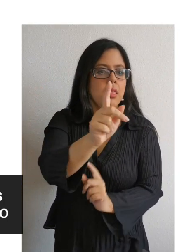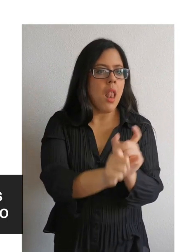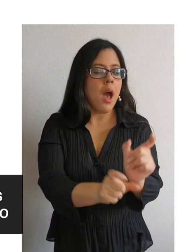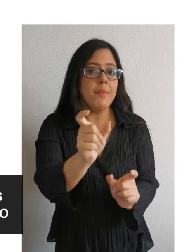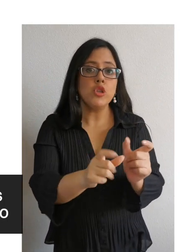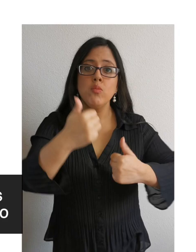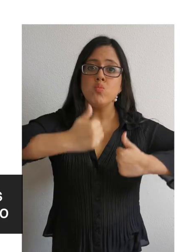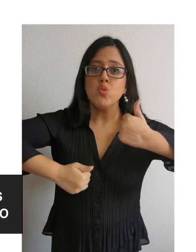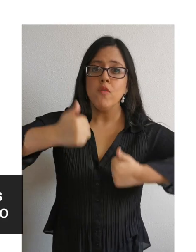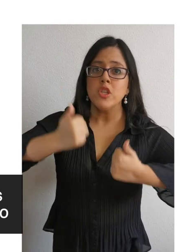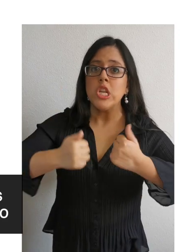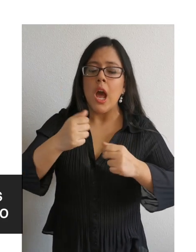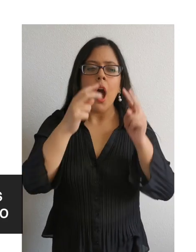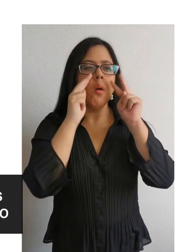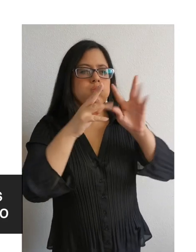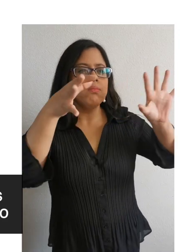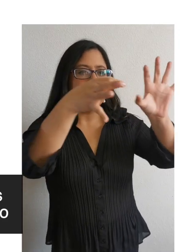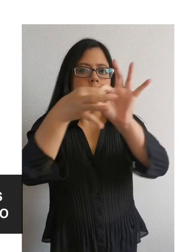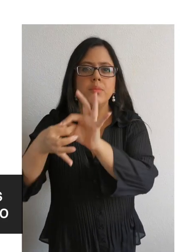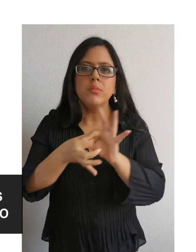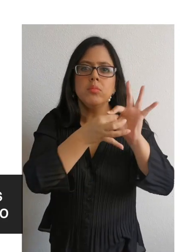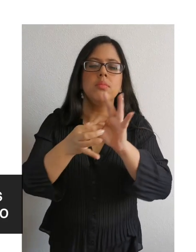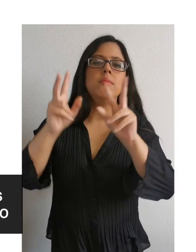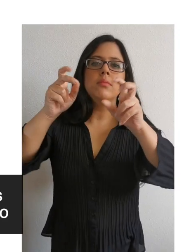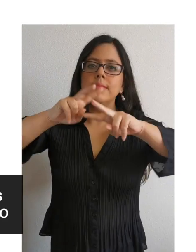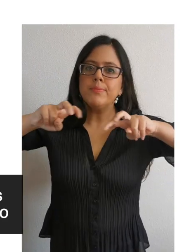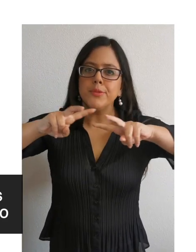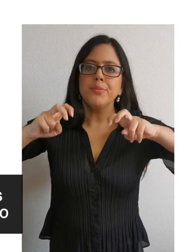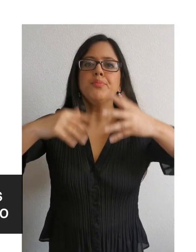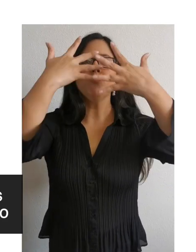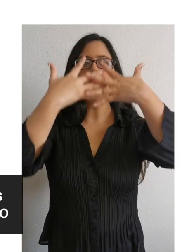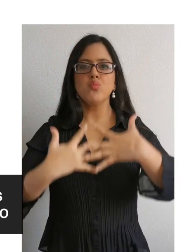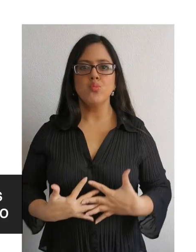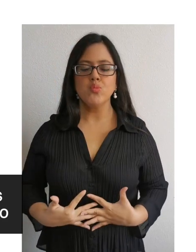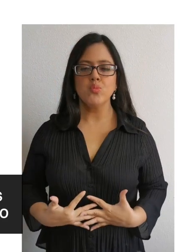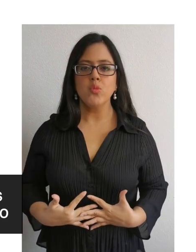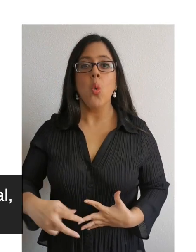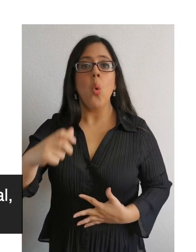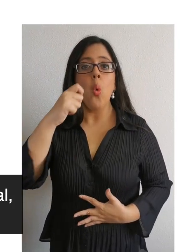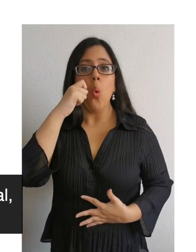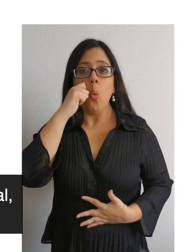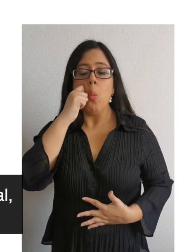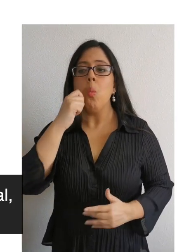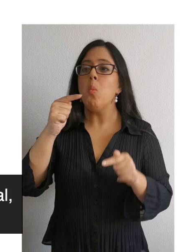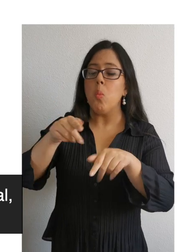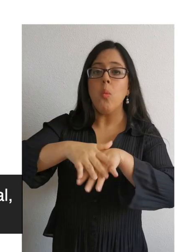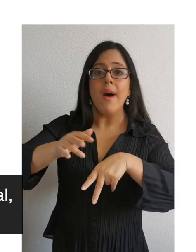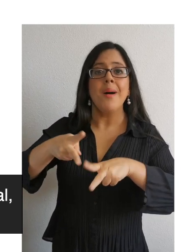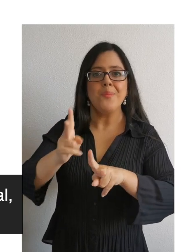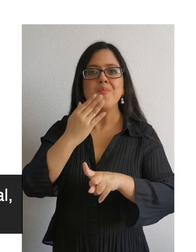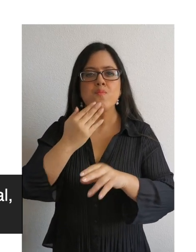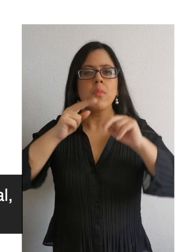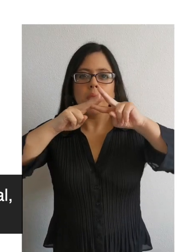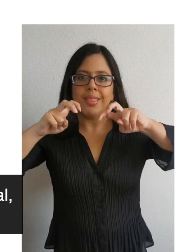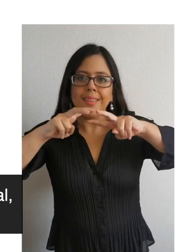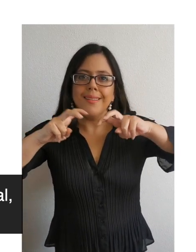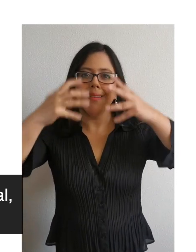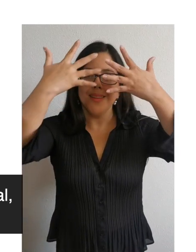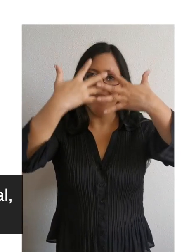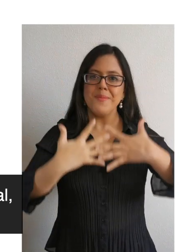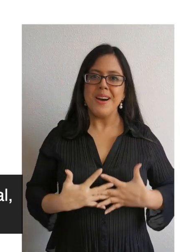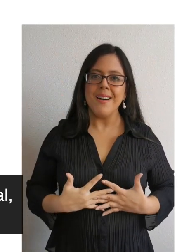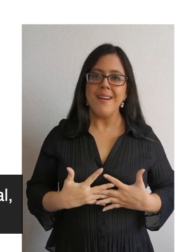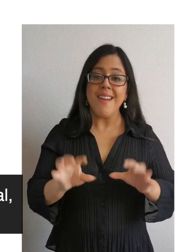los anatomistas para poder unificar criterios en cuanto al análisis anatómico del cuerpo humano. Y esto permite al estudio